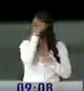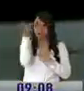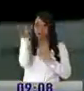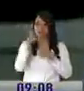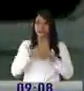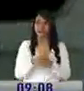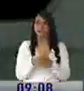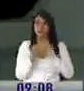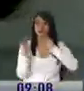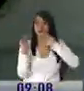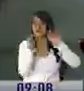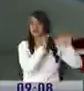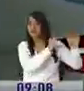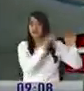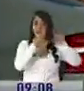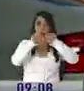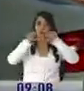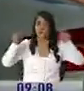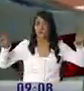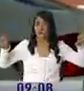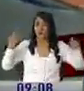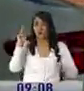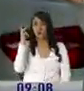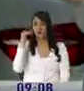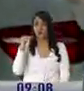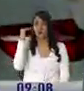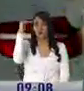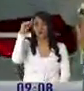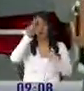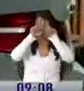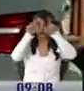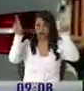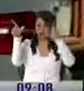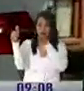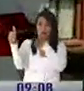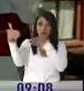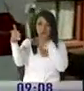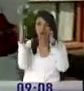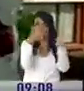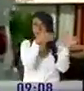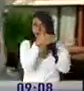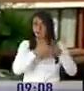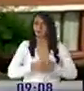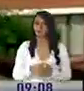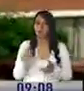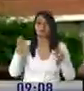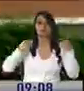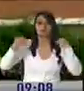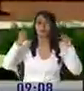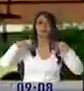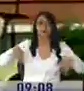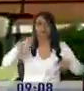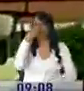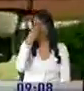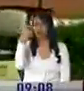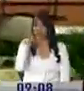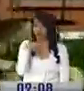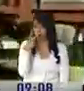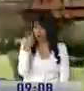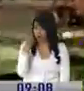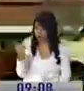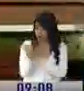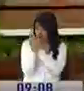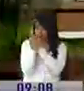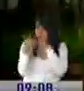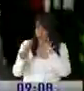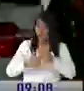sector que están viend Ahá en pantalla ocupan el segundo piso aproximadamente pero ellos se pasean por todo el hotel quién ya los vio ustedes ya los vieron sí